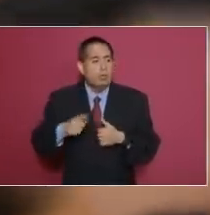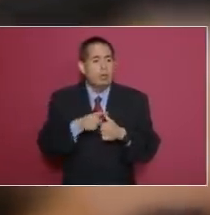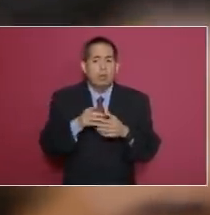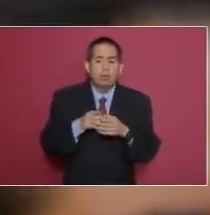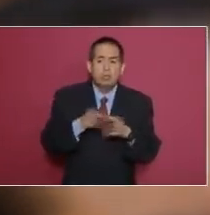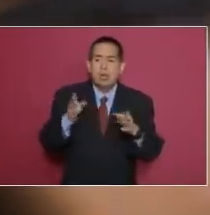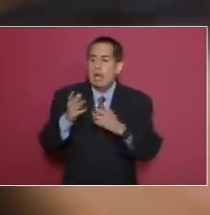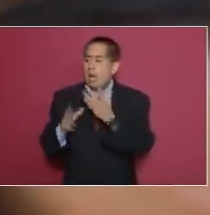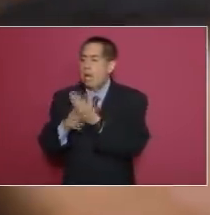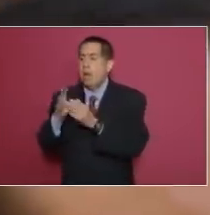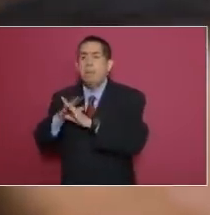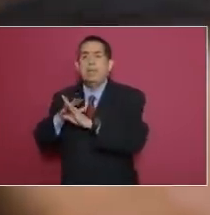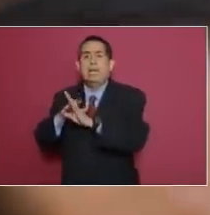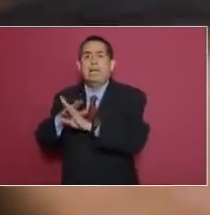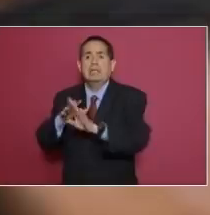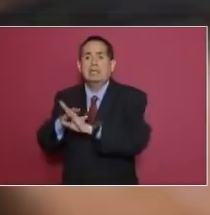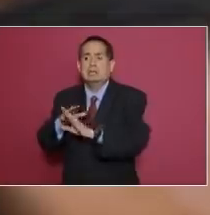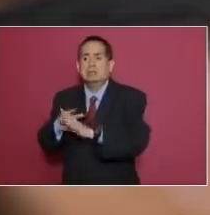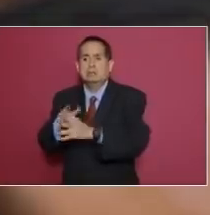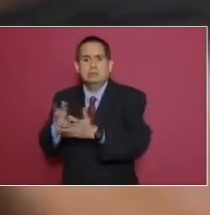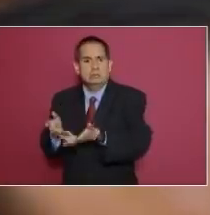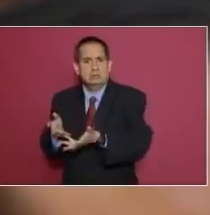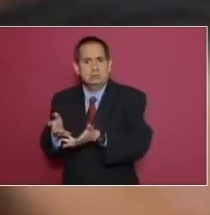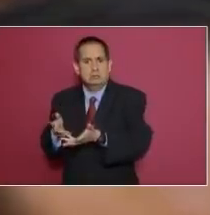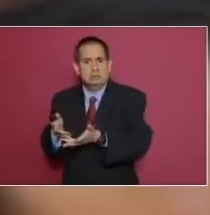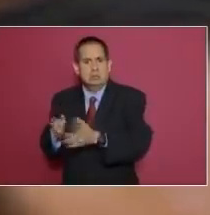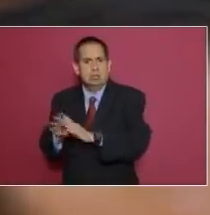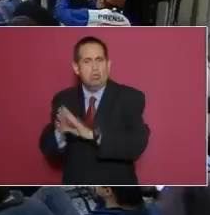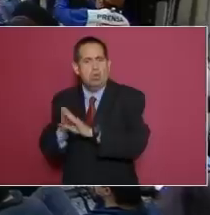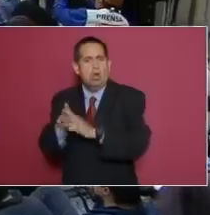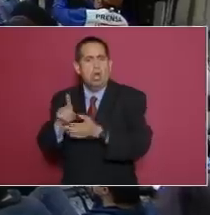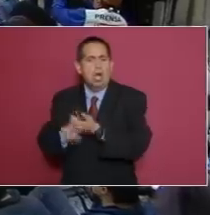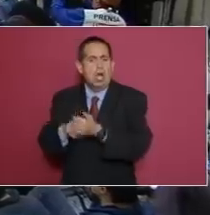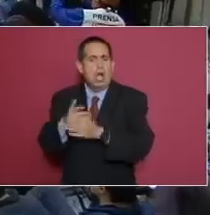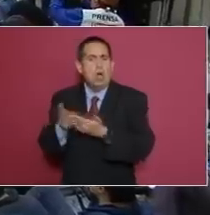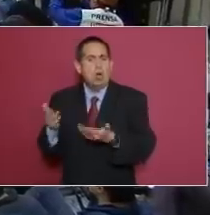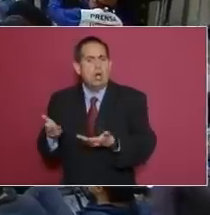puerta a migrantes y ahora ha dado señales como que se está